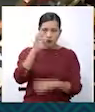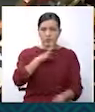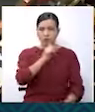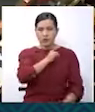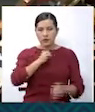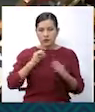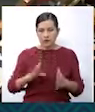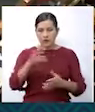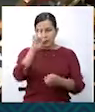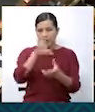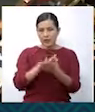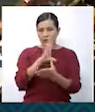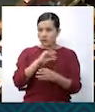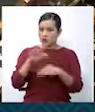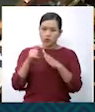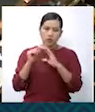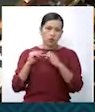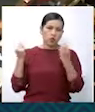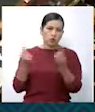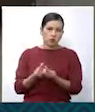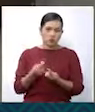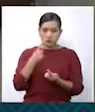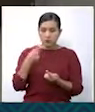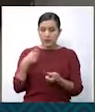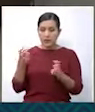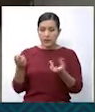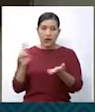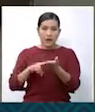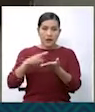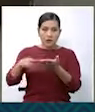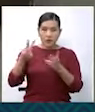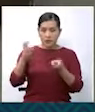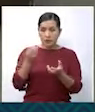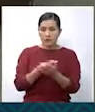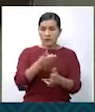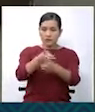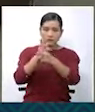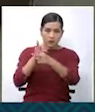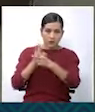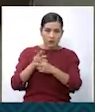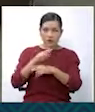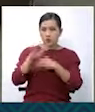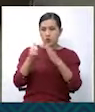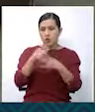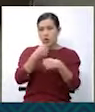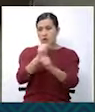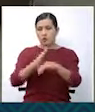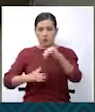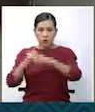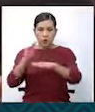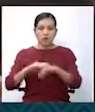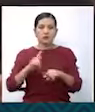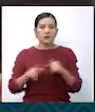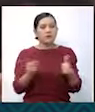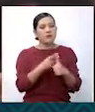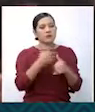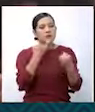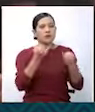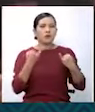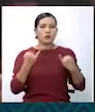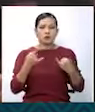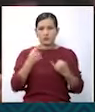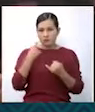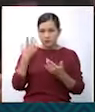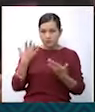y toda su bancada, en la cual condicionaron la aprobación de los créditos destinados a obras. Ante ello, el diputado